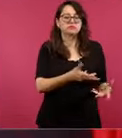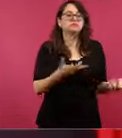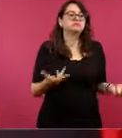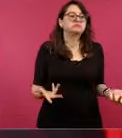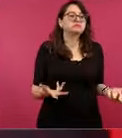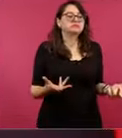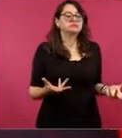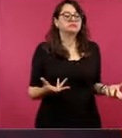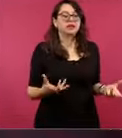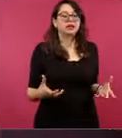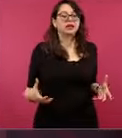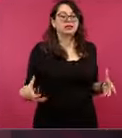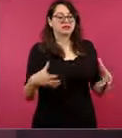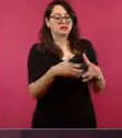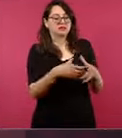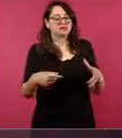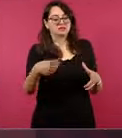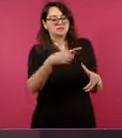intelectuales